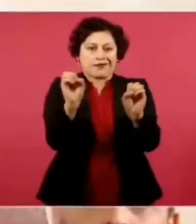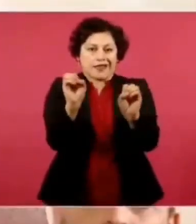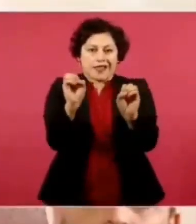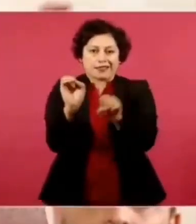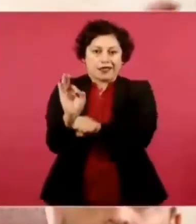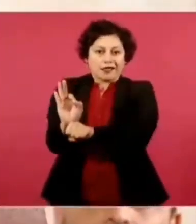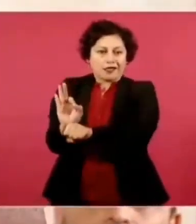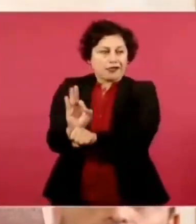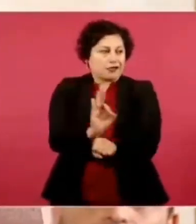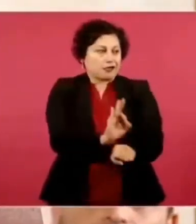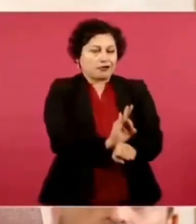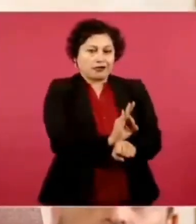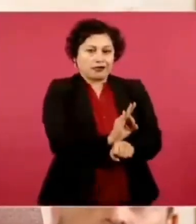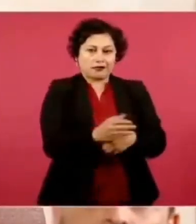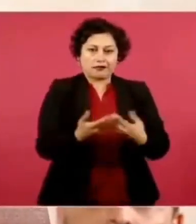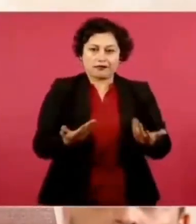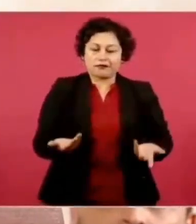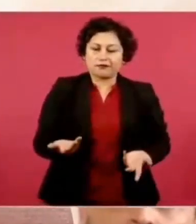Son